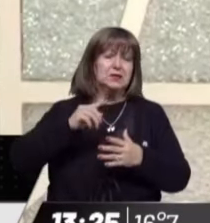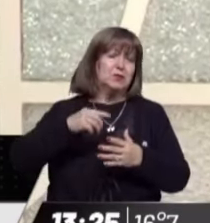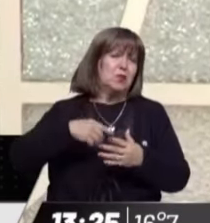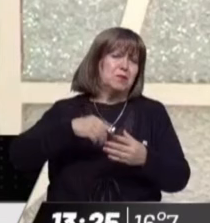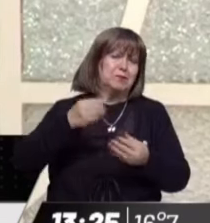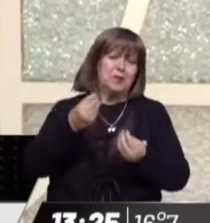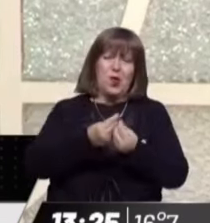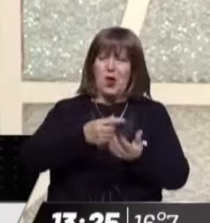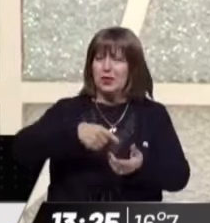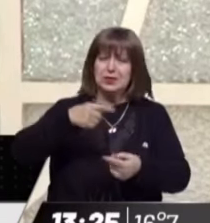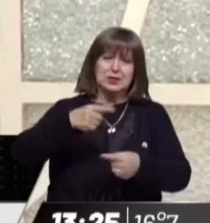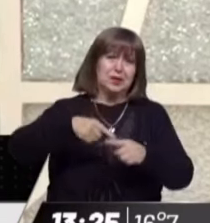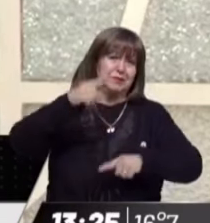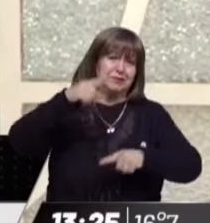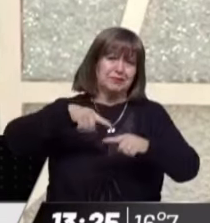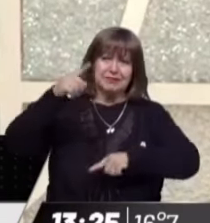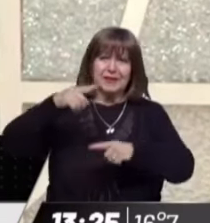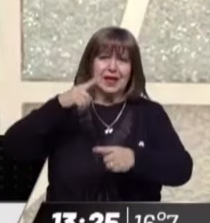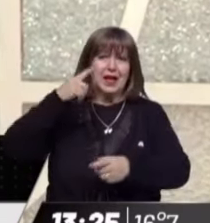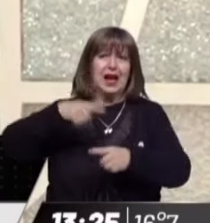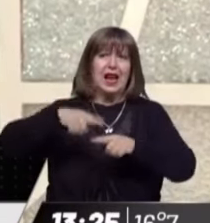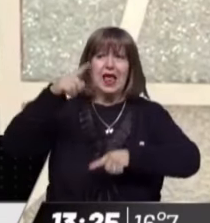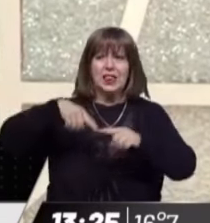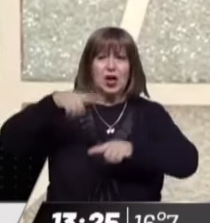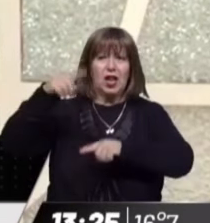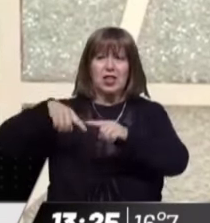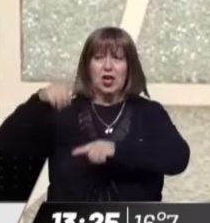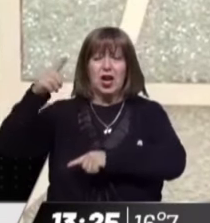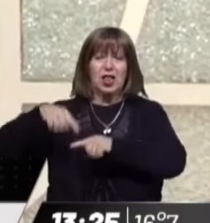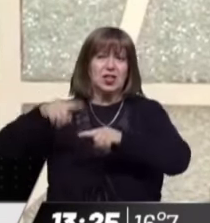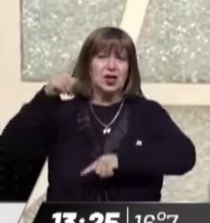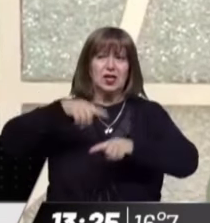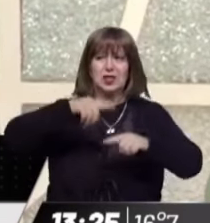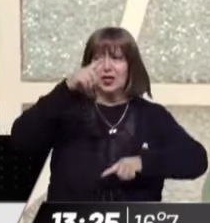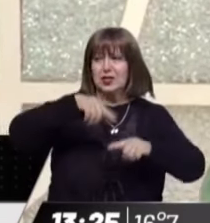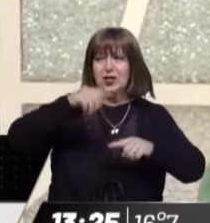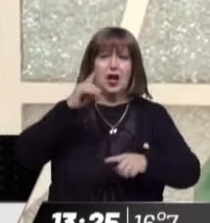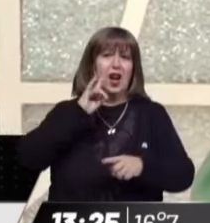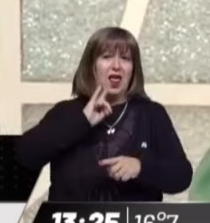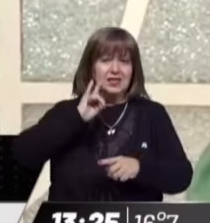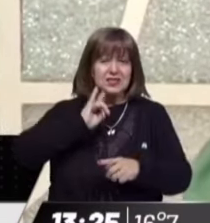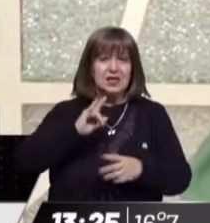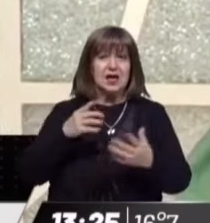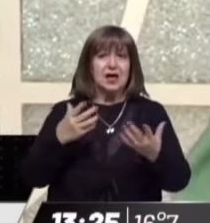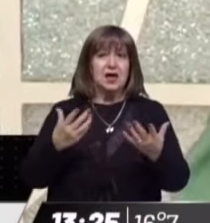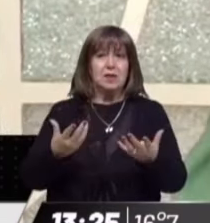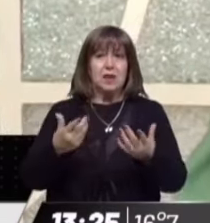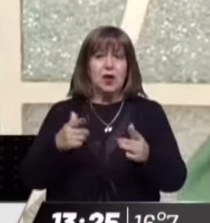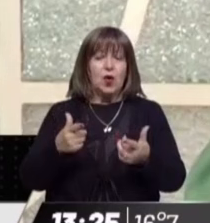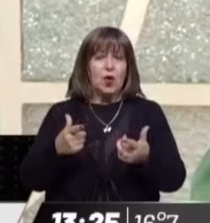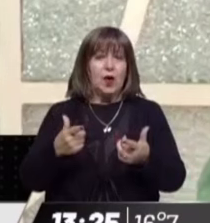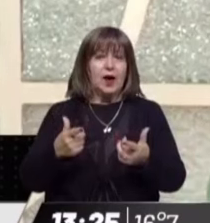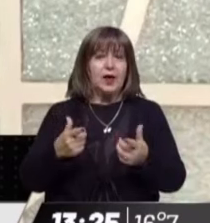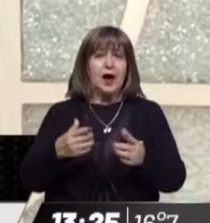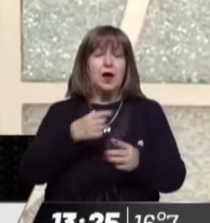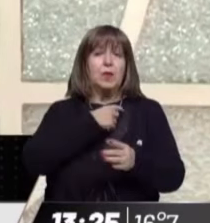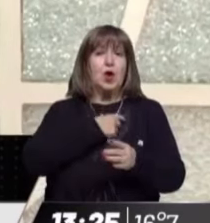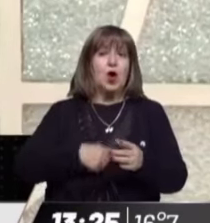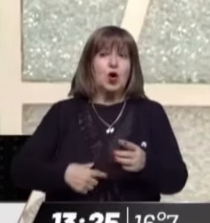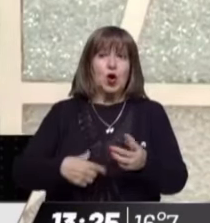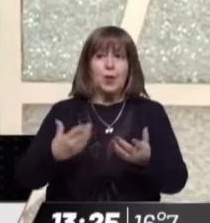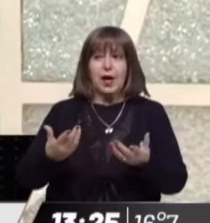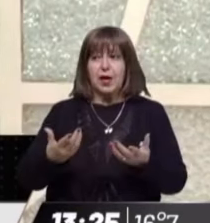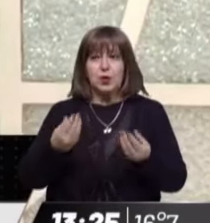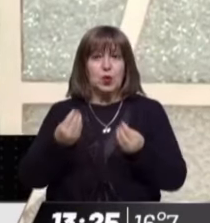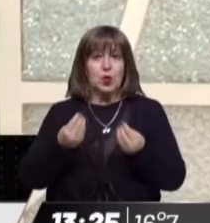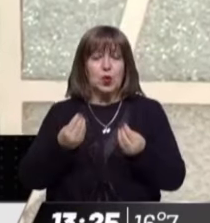kilos que no hay una capacidad logística, a menos que se utilice a esta red de